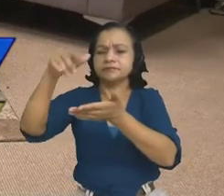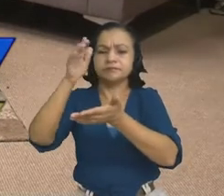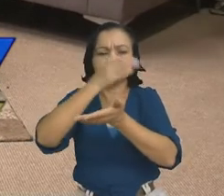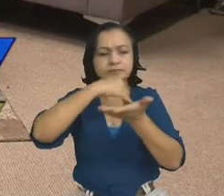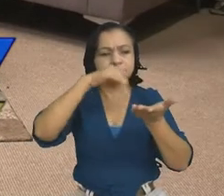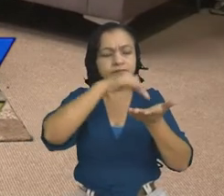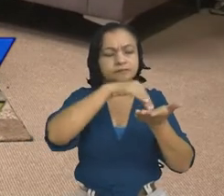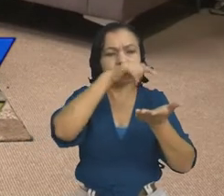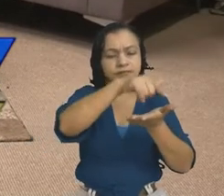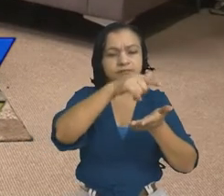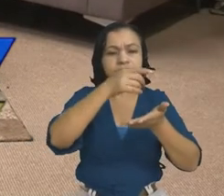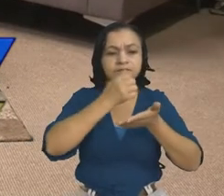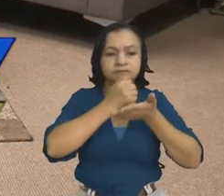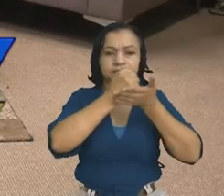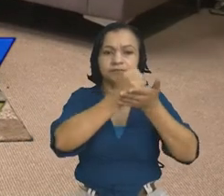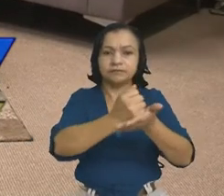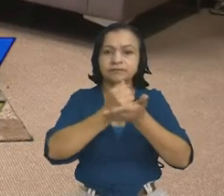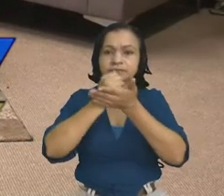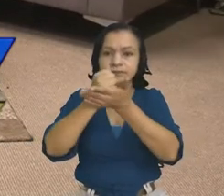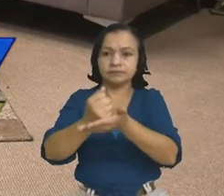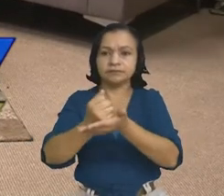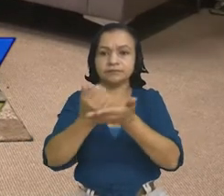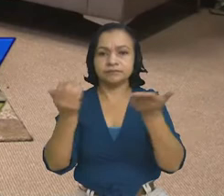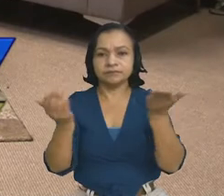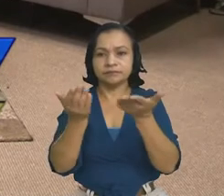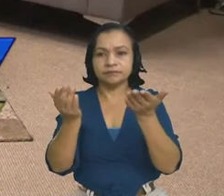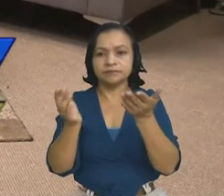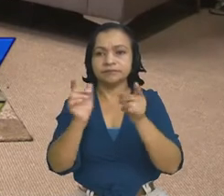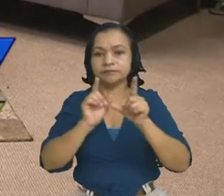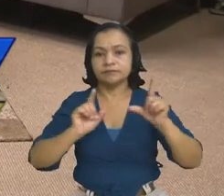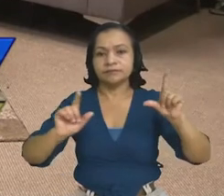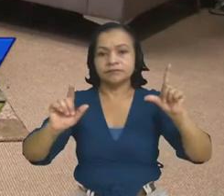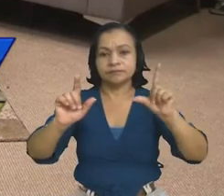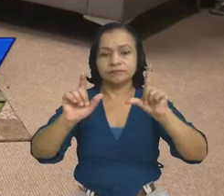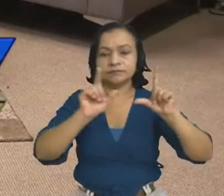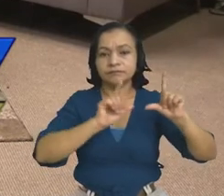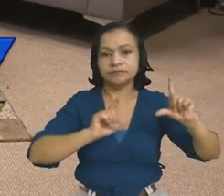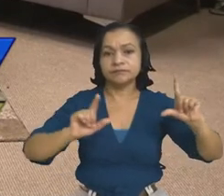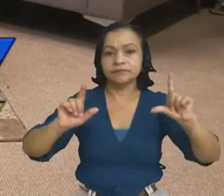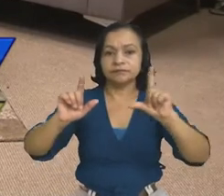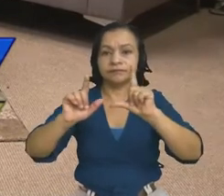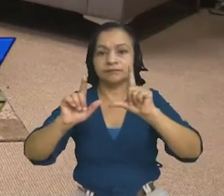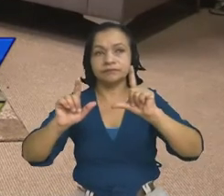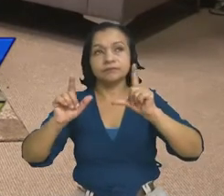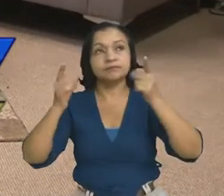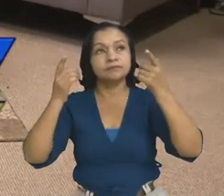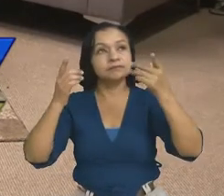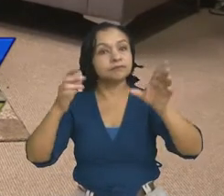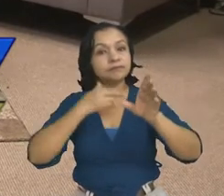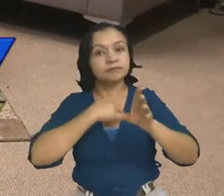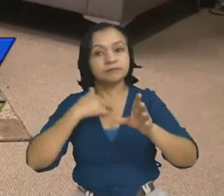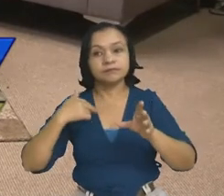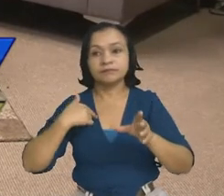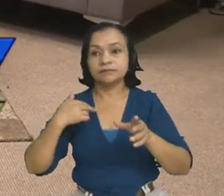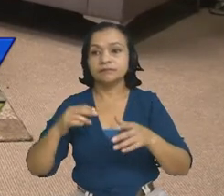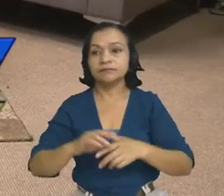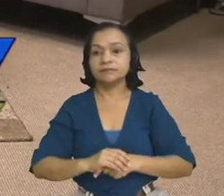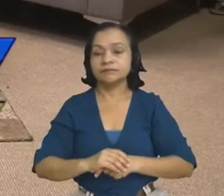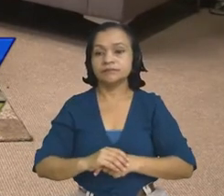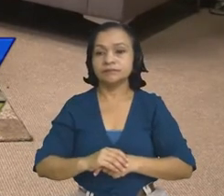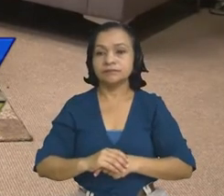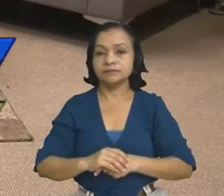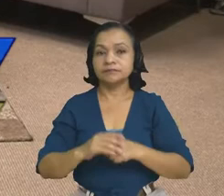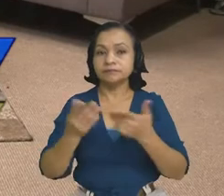el tratamiento que amerita y puede darse seguimiento a nivel local con algunos tratamientos que ya tenemos establecidos en los diferentes